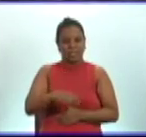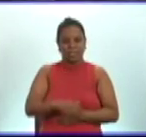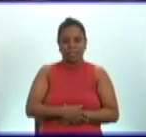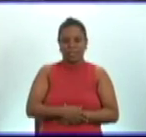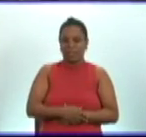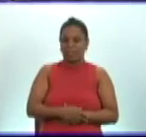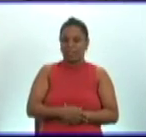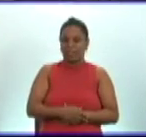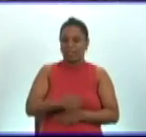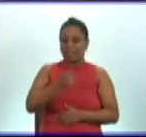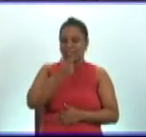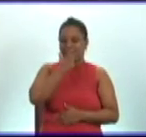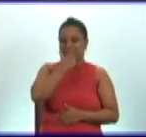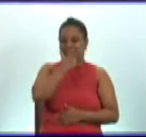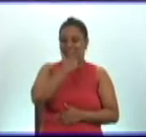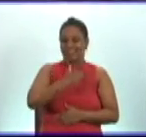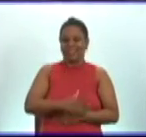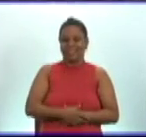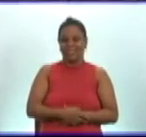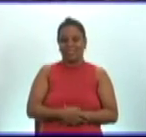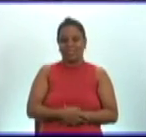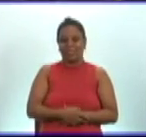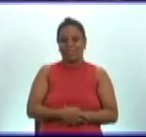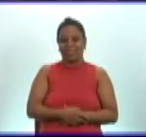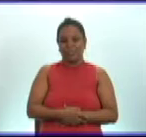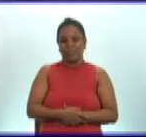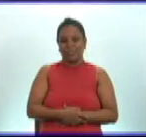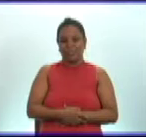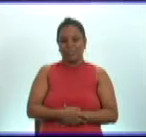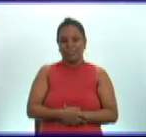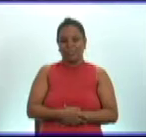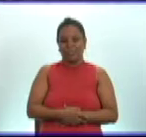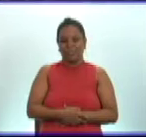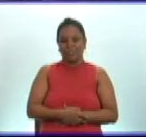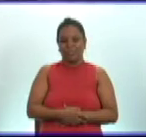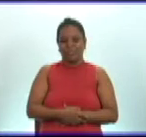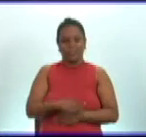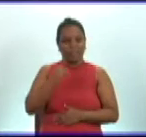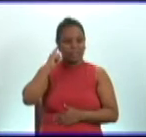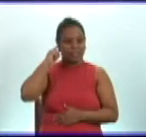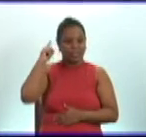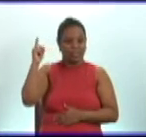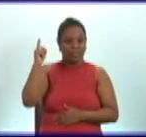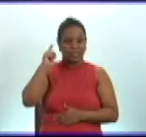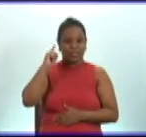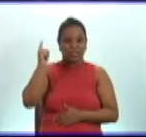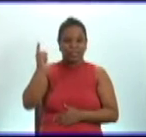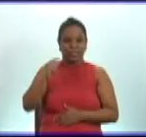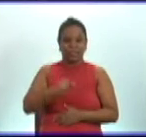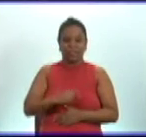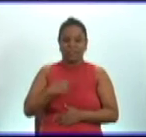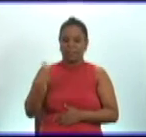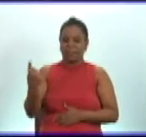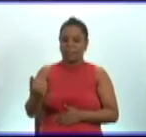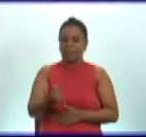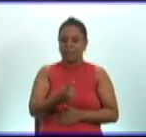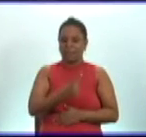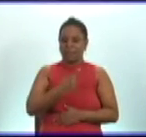reja sonriendo, ven y escucha amorosa